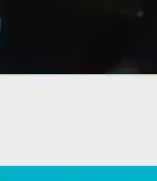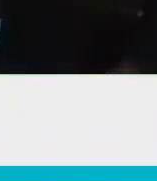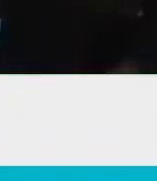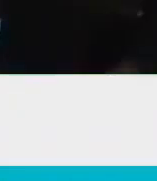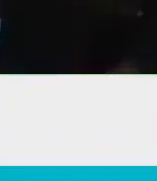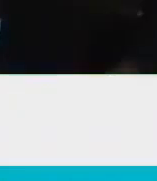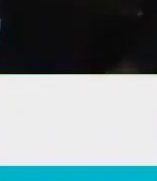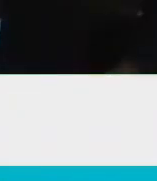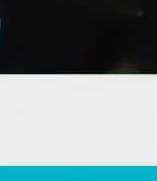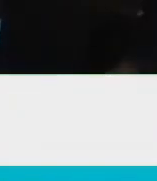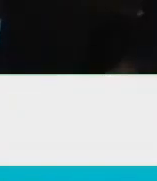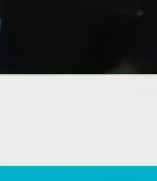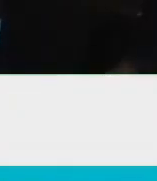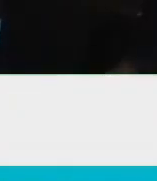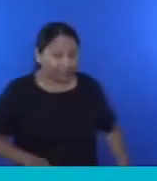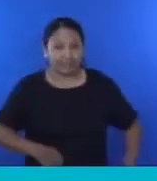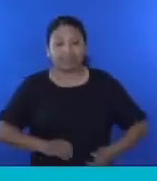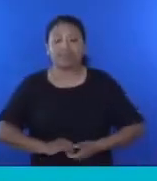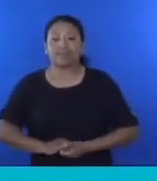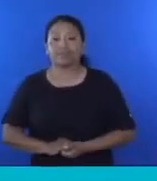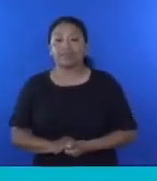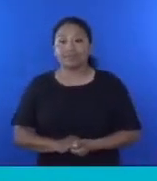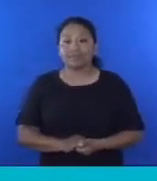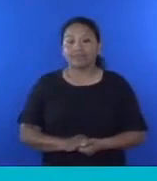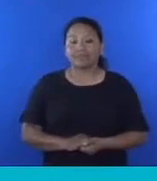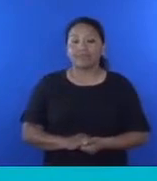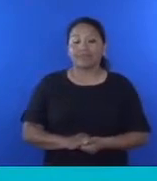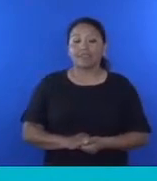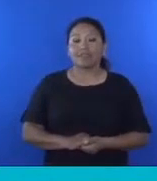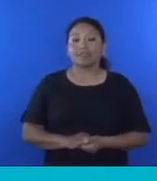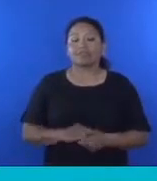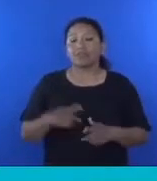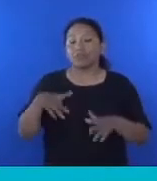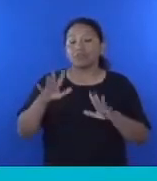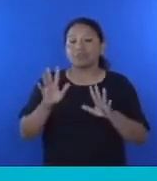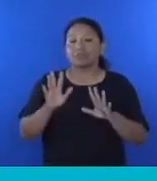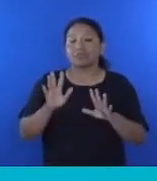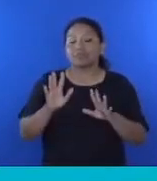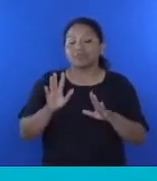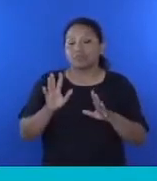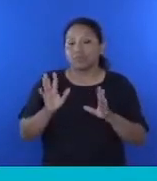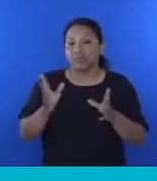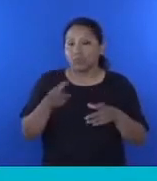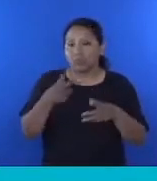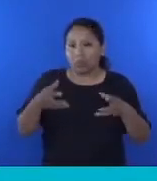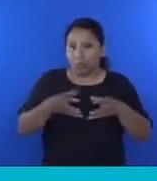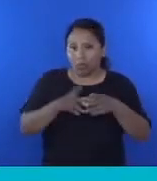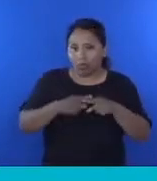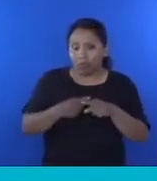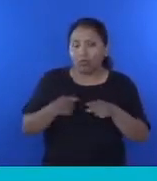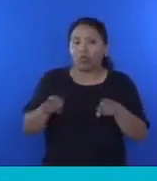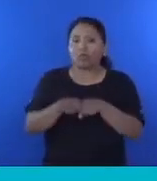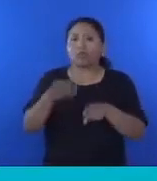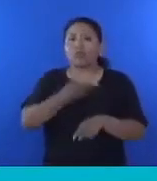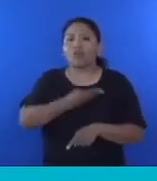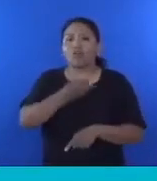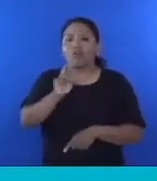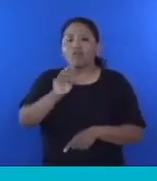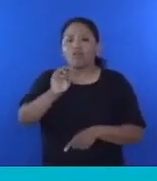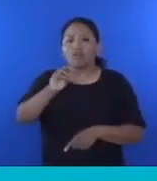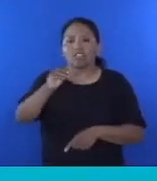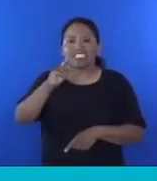Para cerrar nuestra intervención, la intervención de nuestro bloque en esta sesión, primero, al igual que hizo recién el diputado Forcieri, vamos